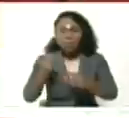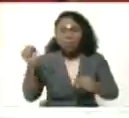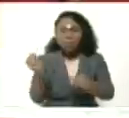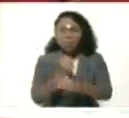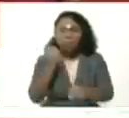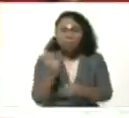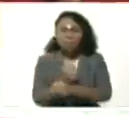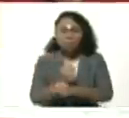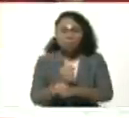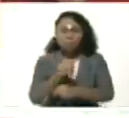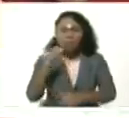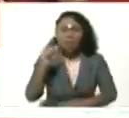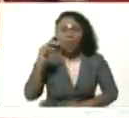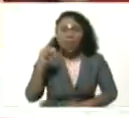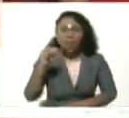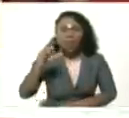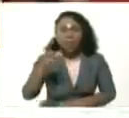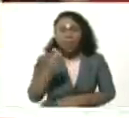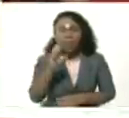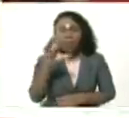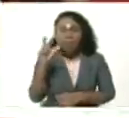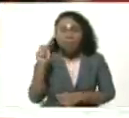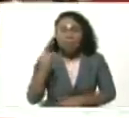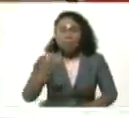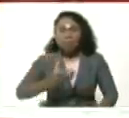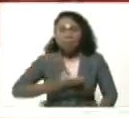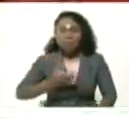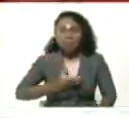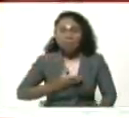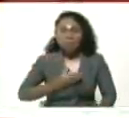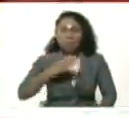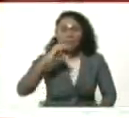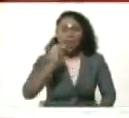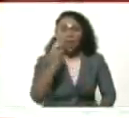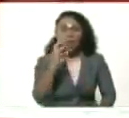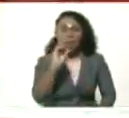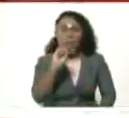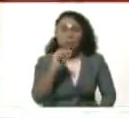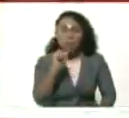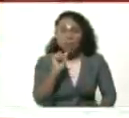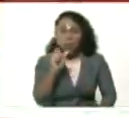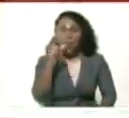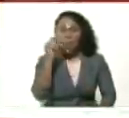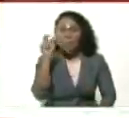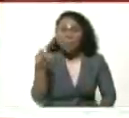Ángel Marcano. A la alcaldía de Caroní, Tito Oviedo.